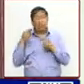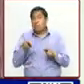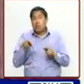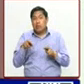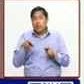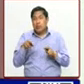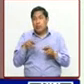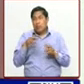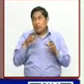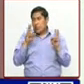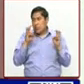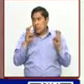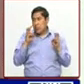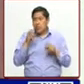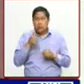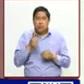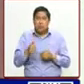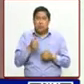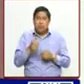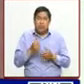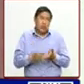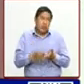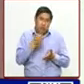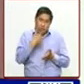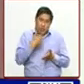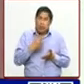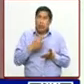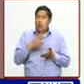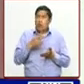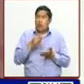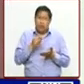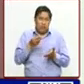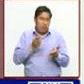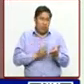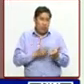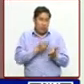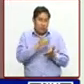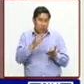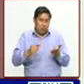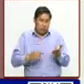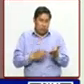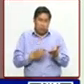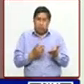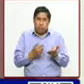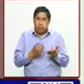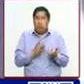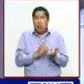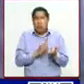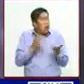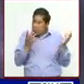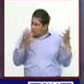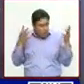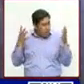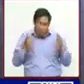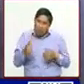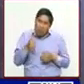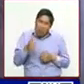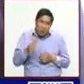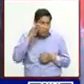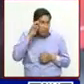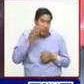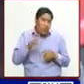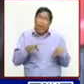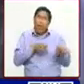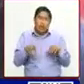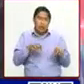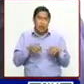porque sería supuestamente automedicada, no se tiene referencias de una dispensación y además de una referencia a partir de